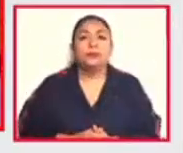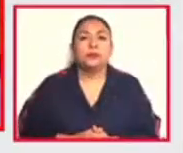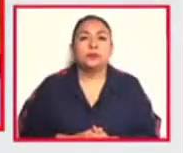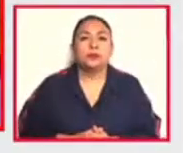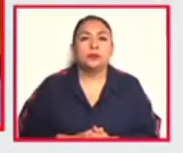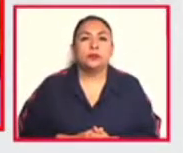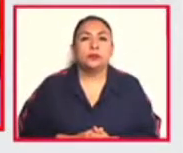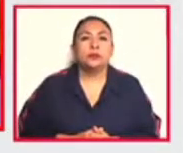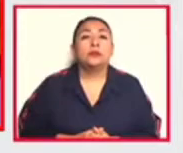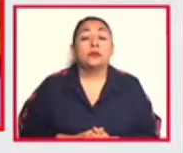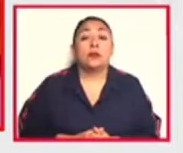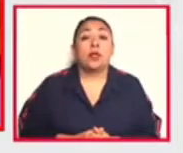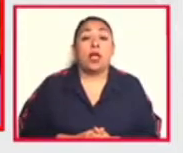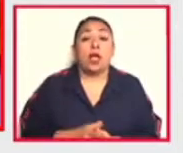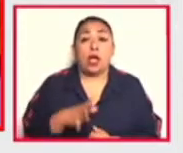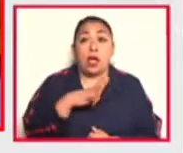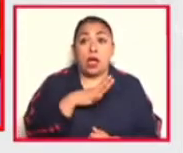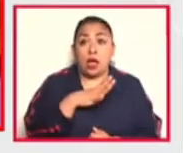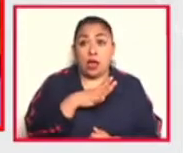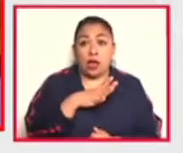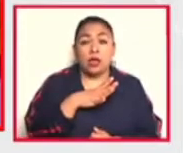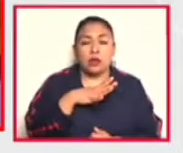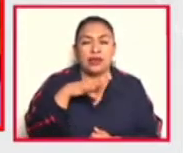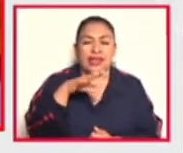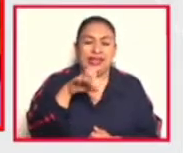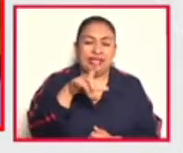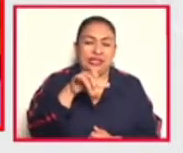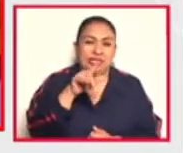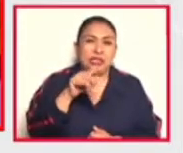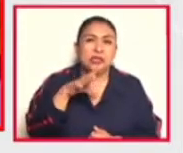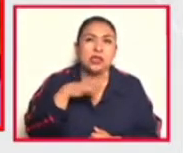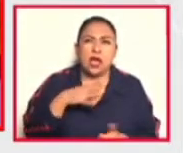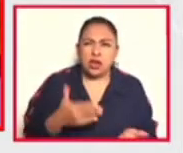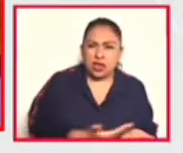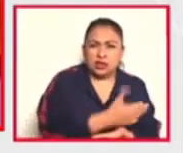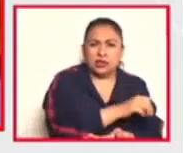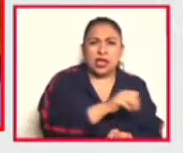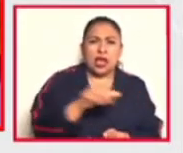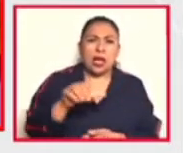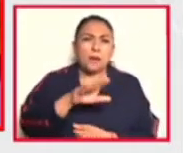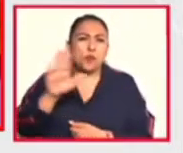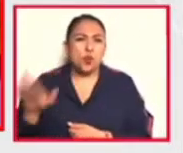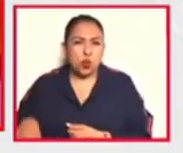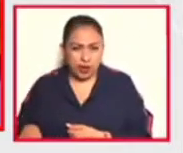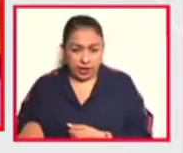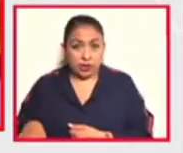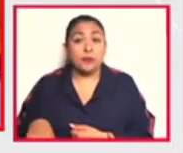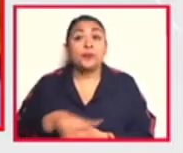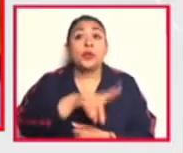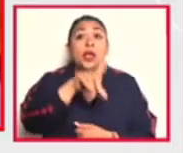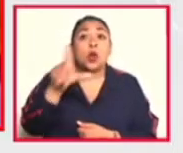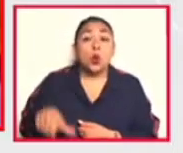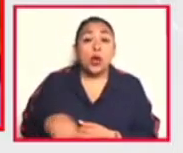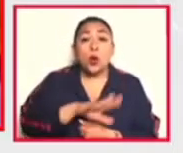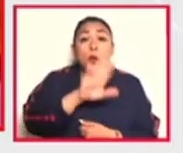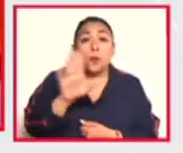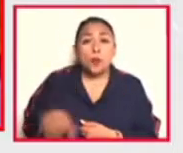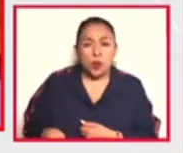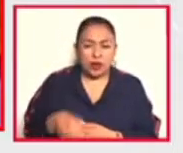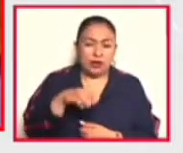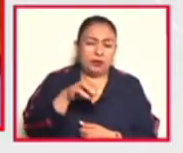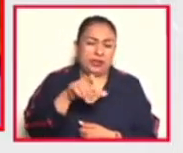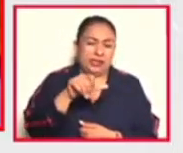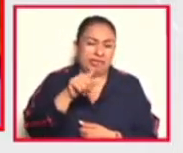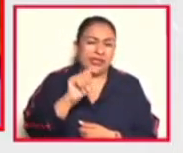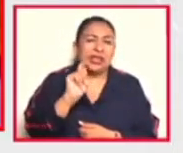La existencia Nemilistli es del nacimiento hasta la muerte, y luego viene la muerte Mikistli también, que es una